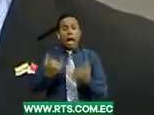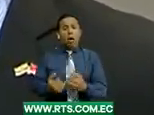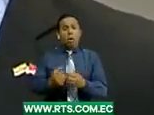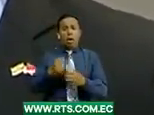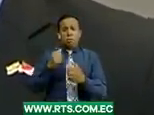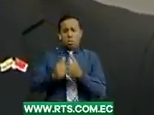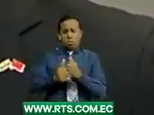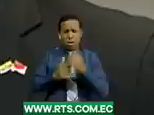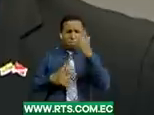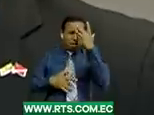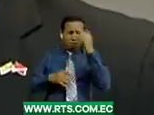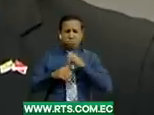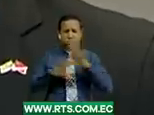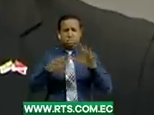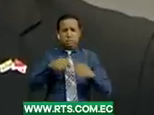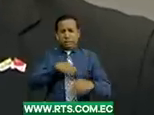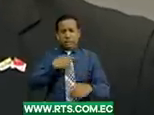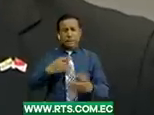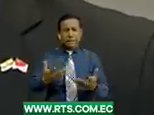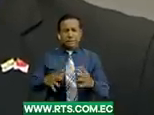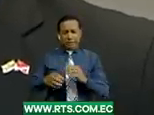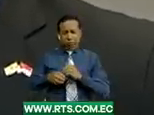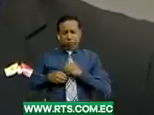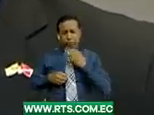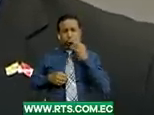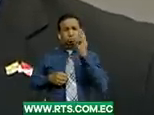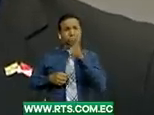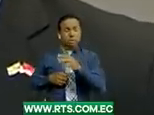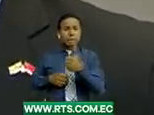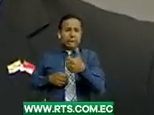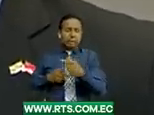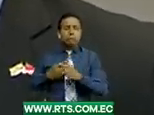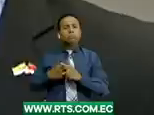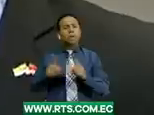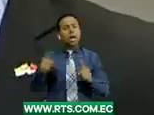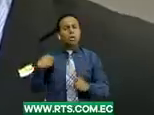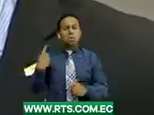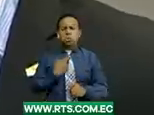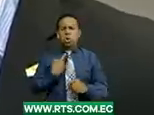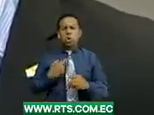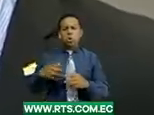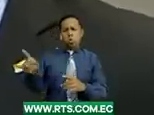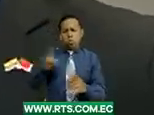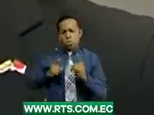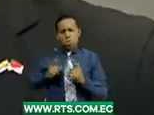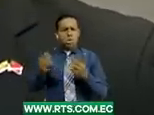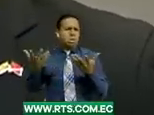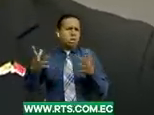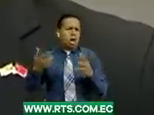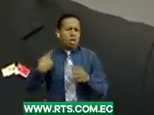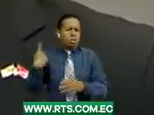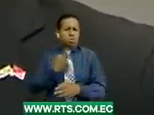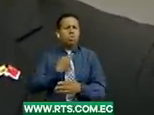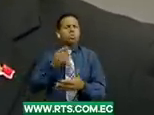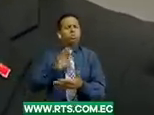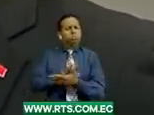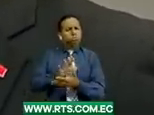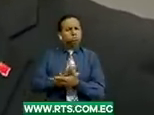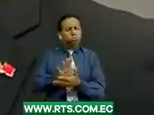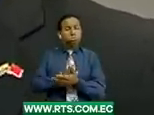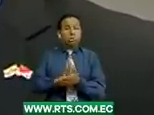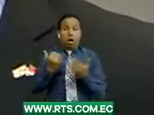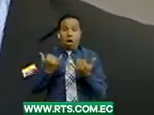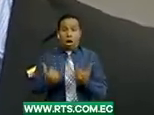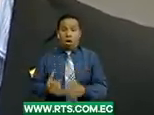visto, por así decir, afectados. Sin embargo, sí se está sintiendo un poco que el interés de las personas en estas